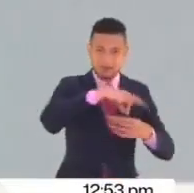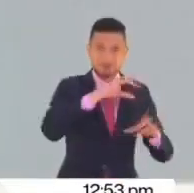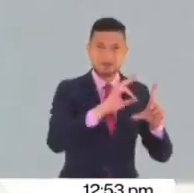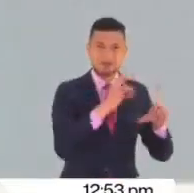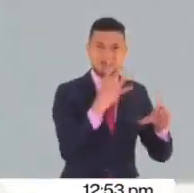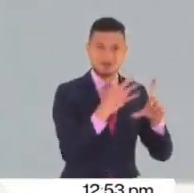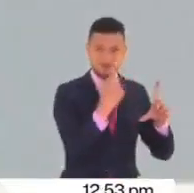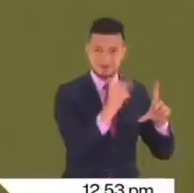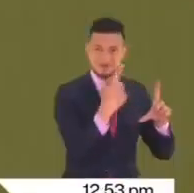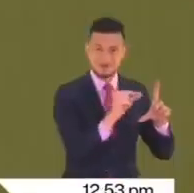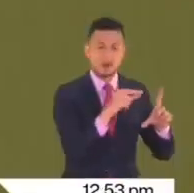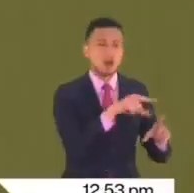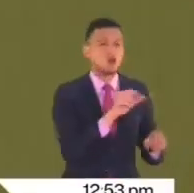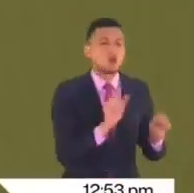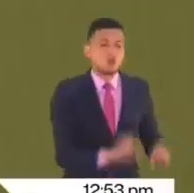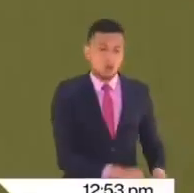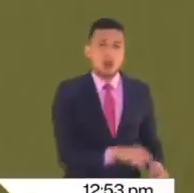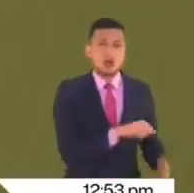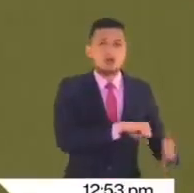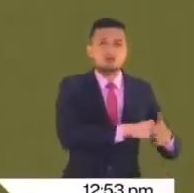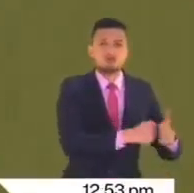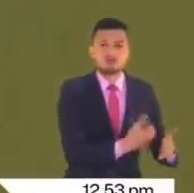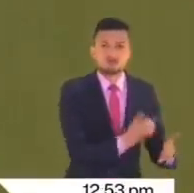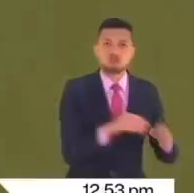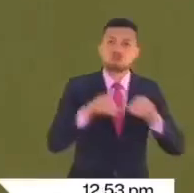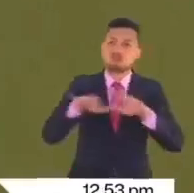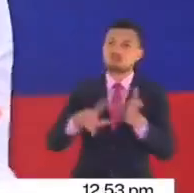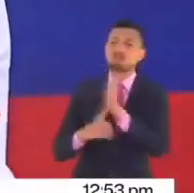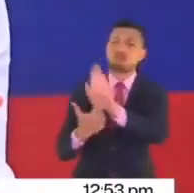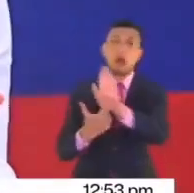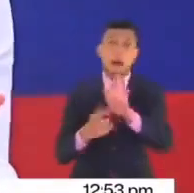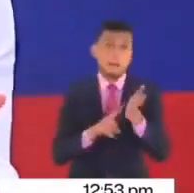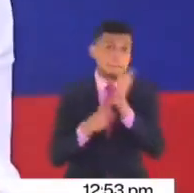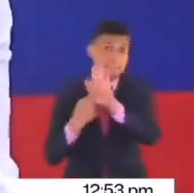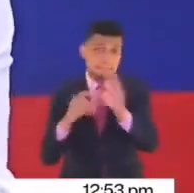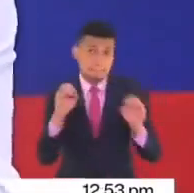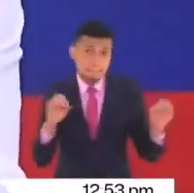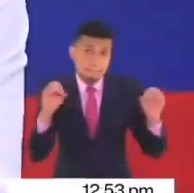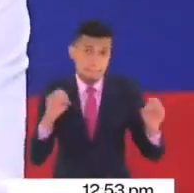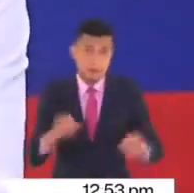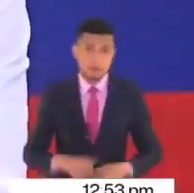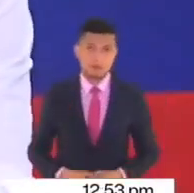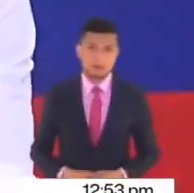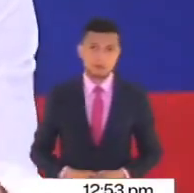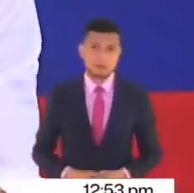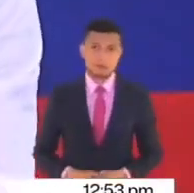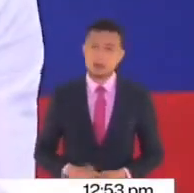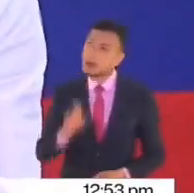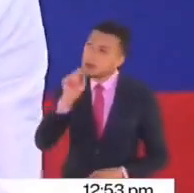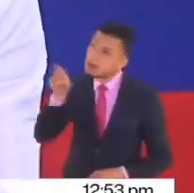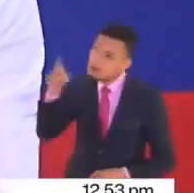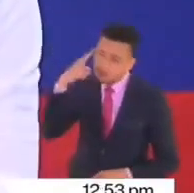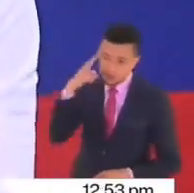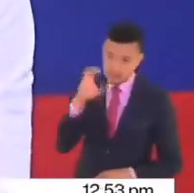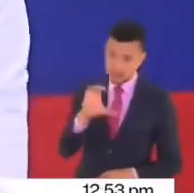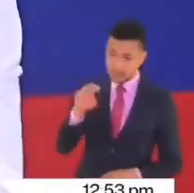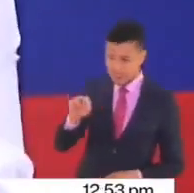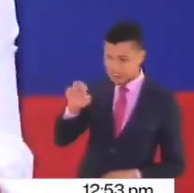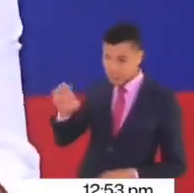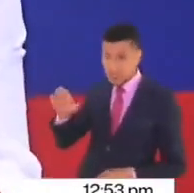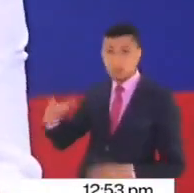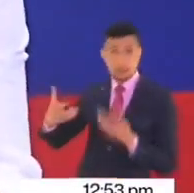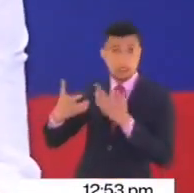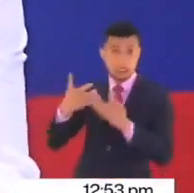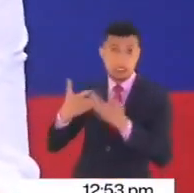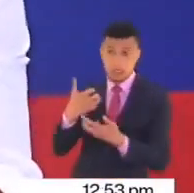y hasta ahora no se ha dado. ¿Por qué cree que el CNE, si el sistema electoral, como dicen, es